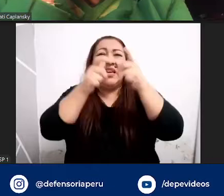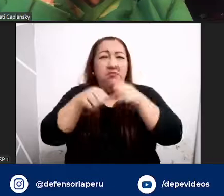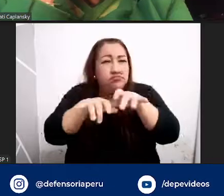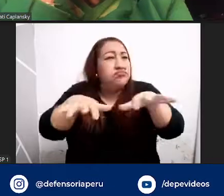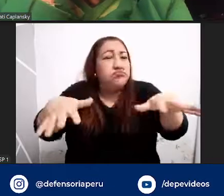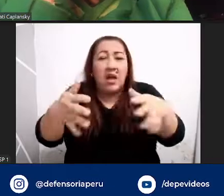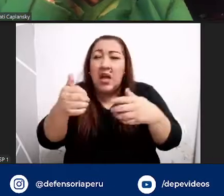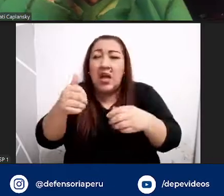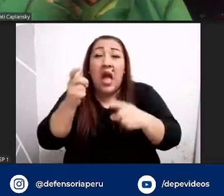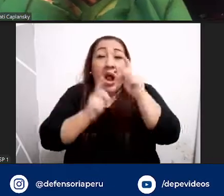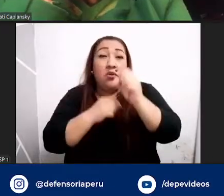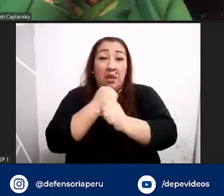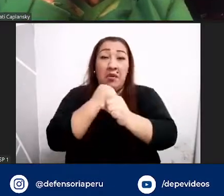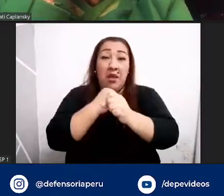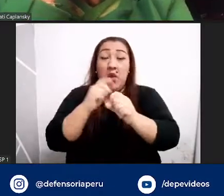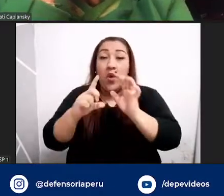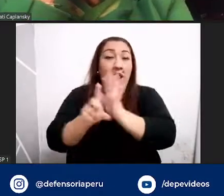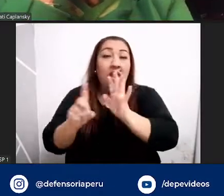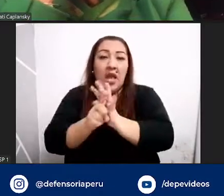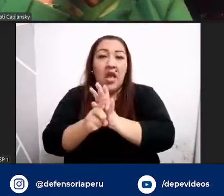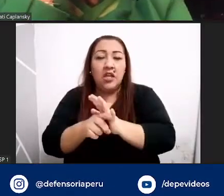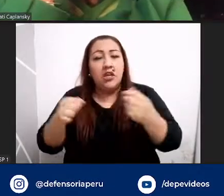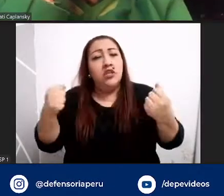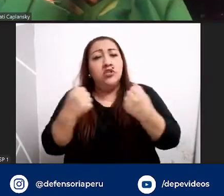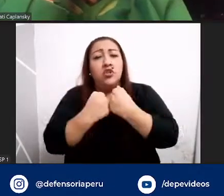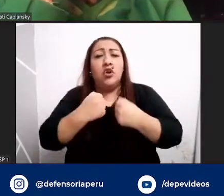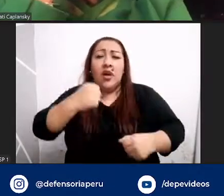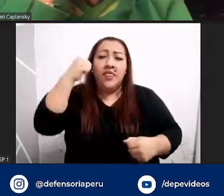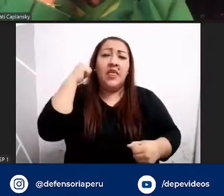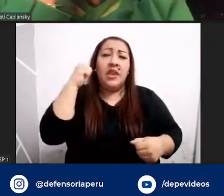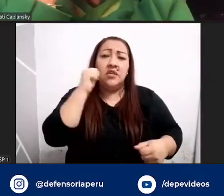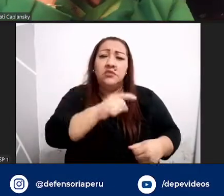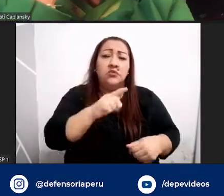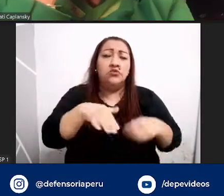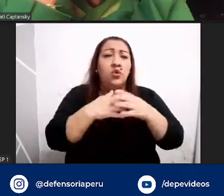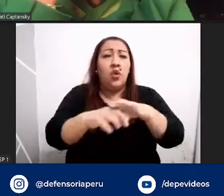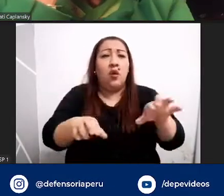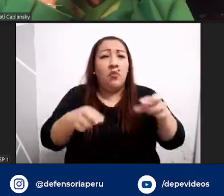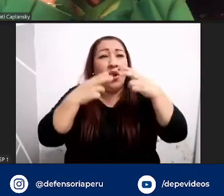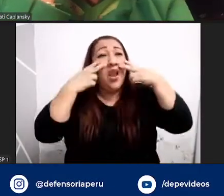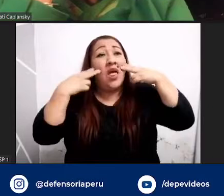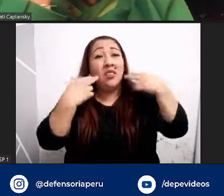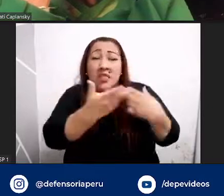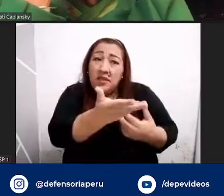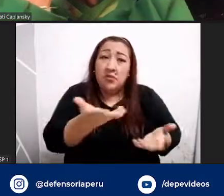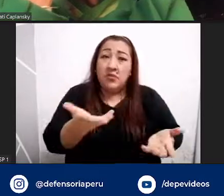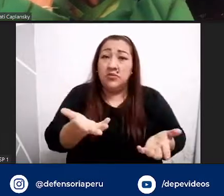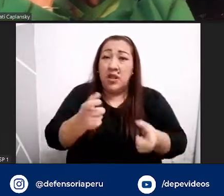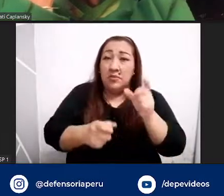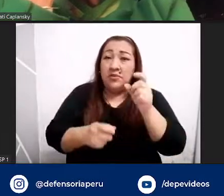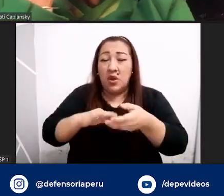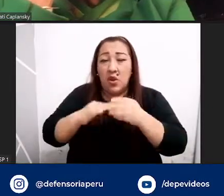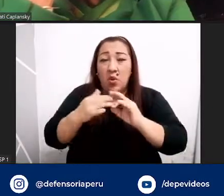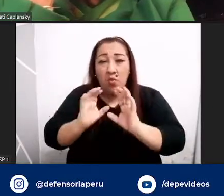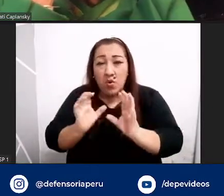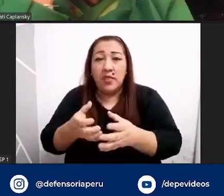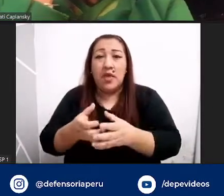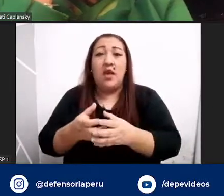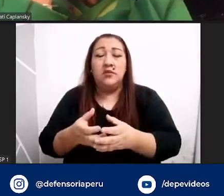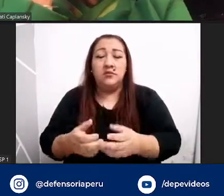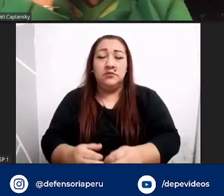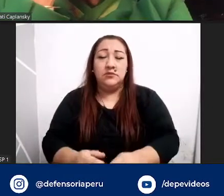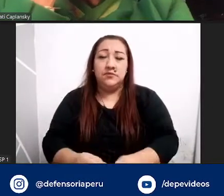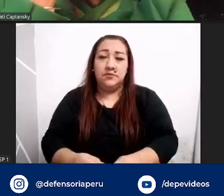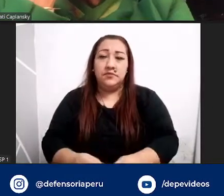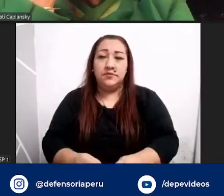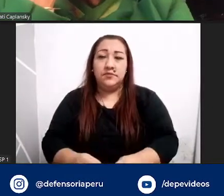afecta derechos fundamentales de población nativa, población indígena, comunidades rurales, ¿no? Entonces hay como encrucijada, ¿no?